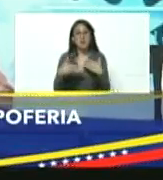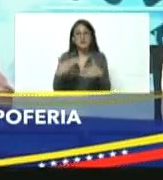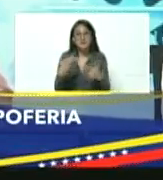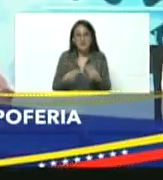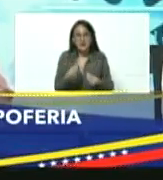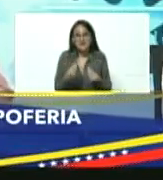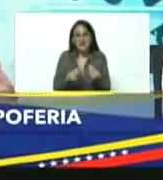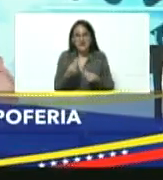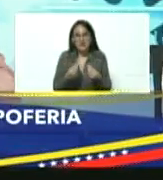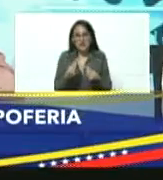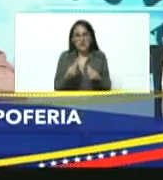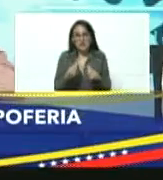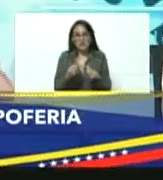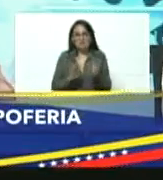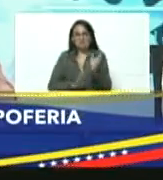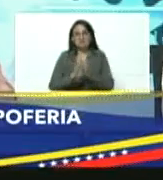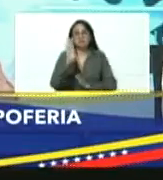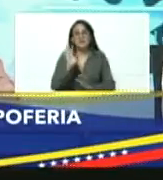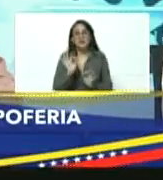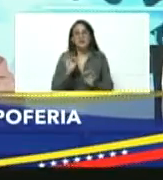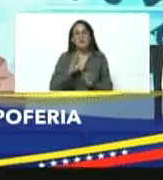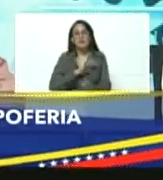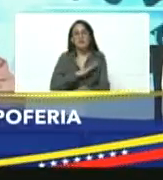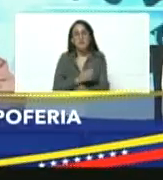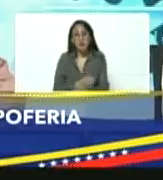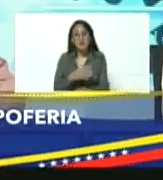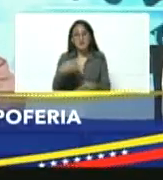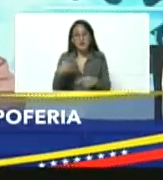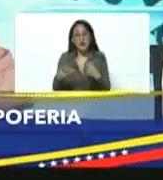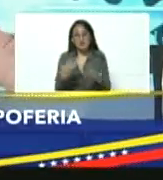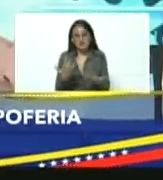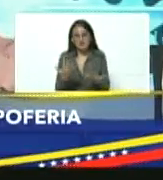al máximo las fuerzas productivas del país.